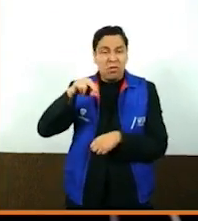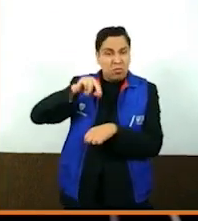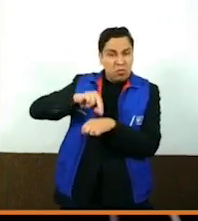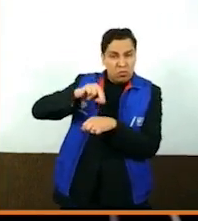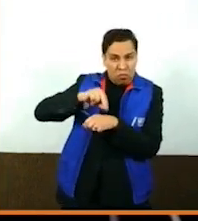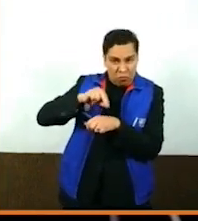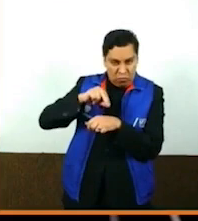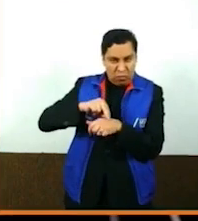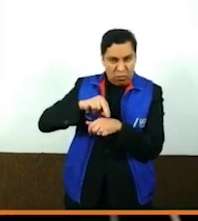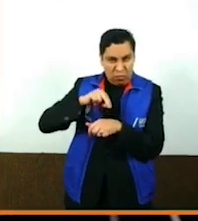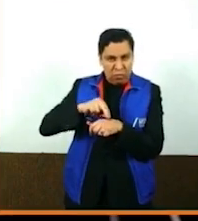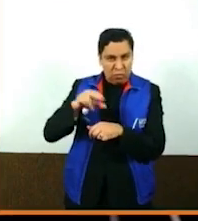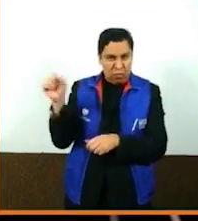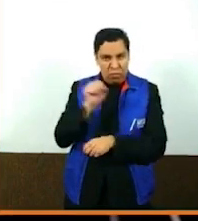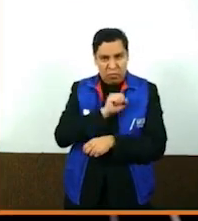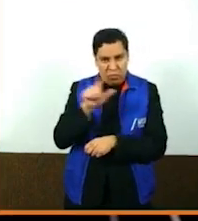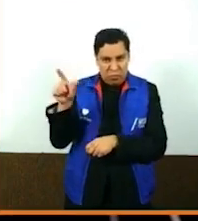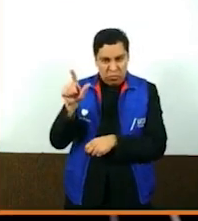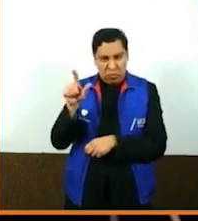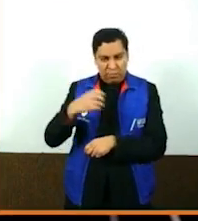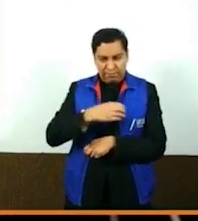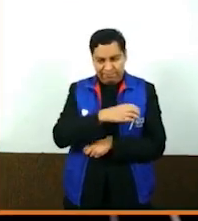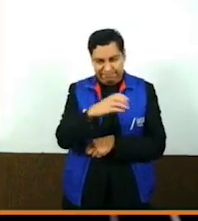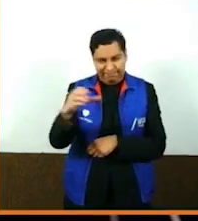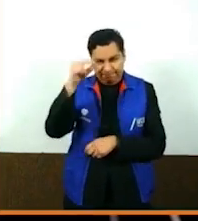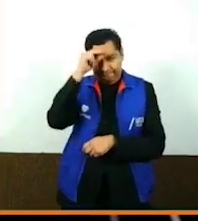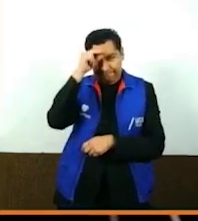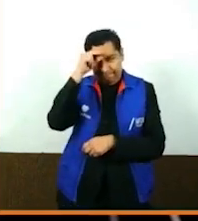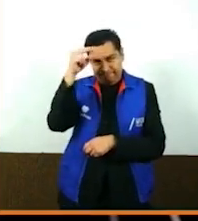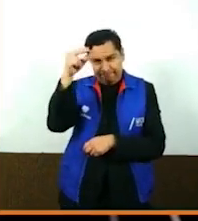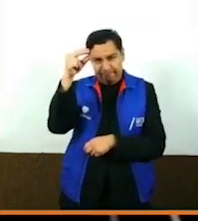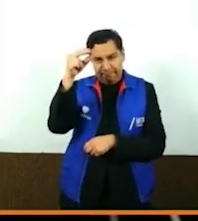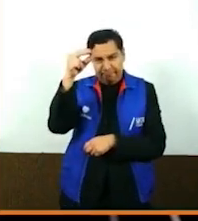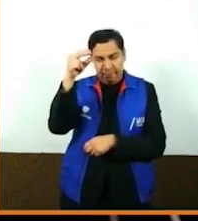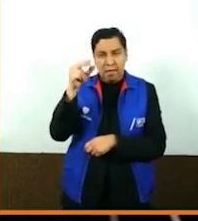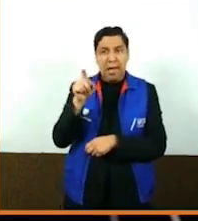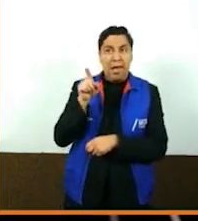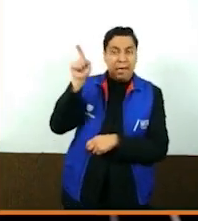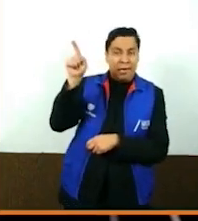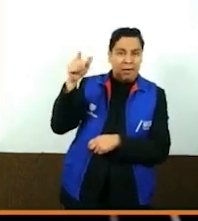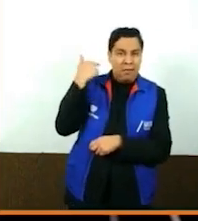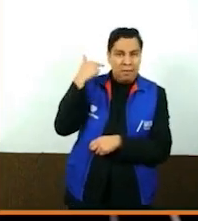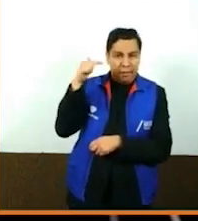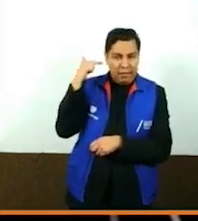doctor agrónomo en uno de nuestros sitios en Guadalajara,